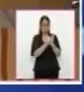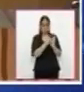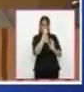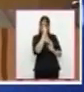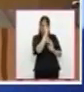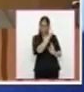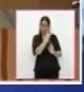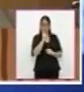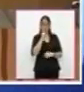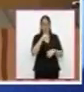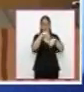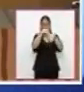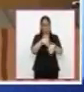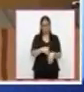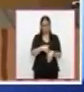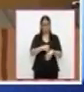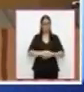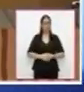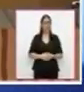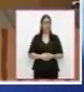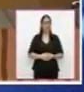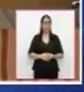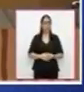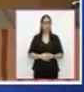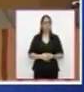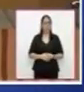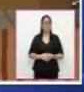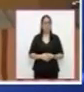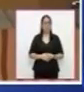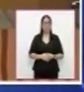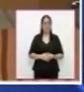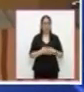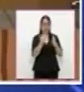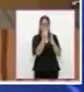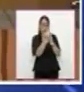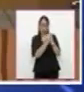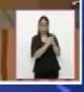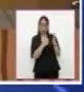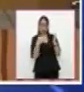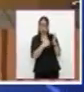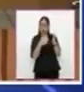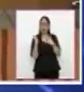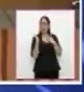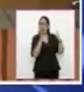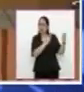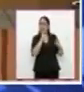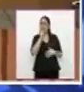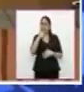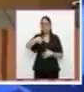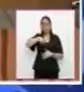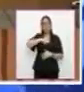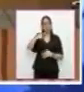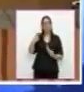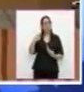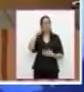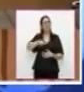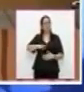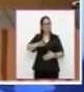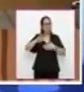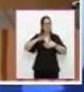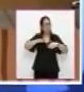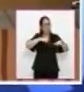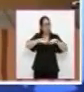ciudadanía creo que es importantísimo que esté siempre en todo momento vigilante, critique, interponga